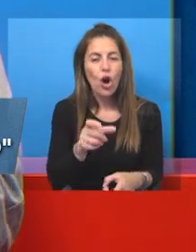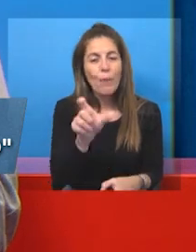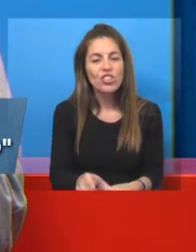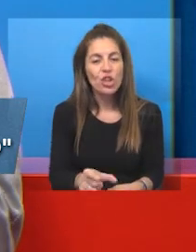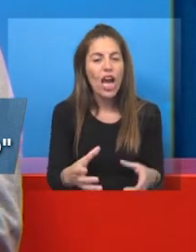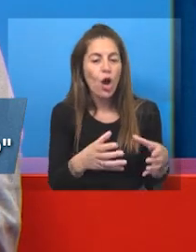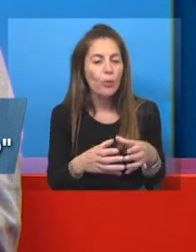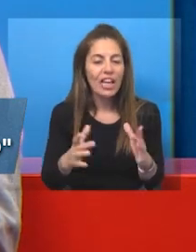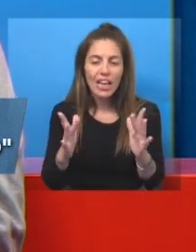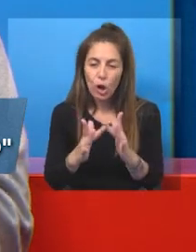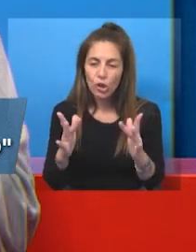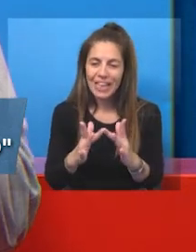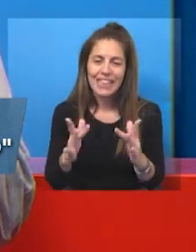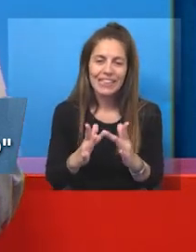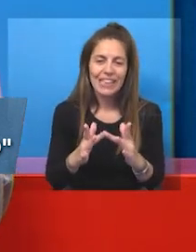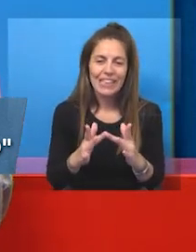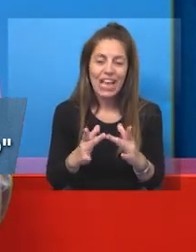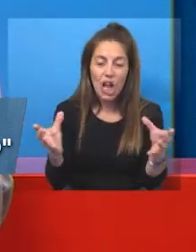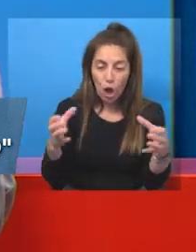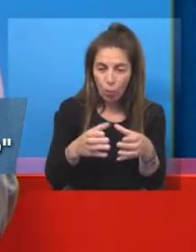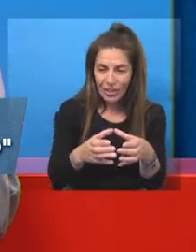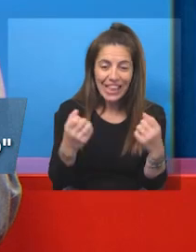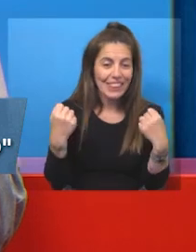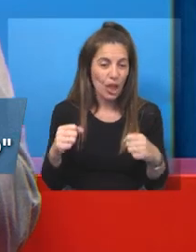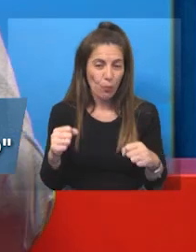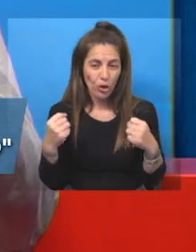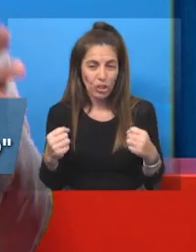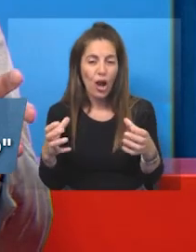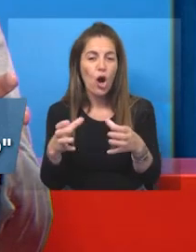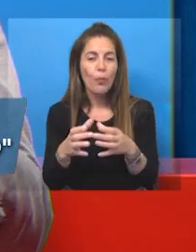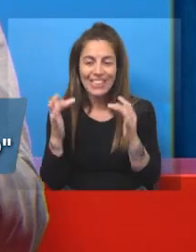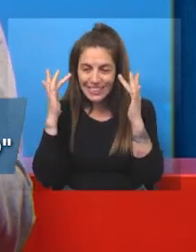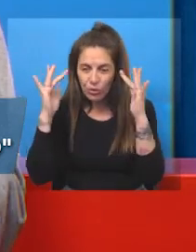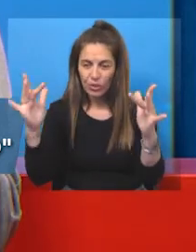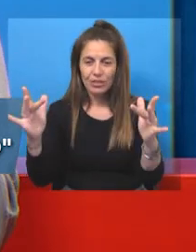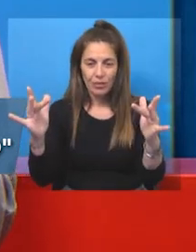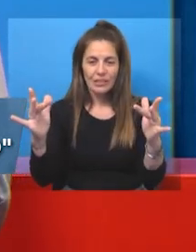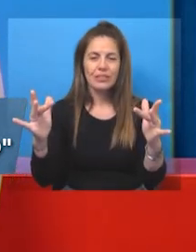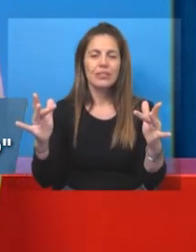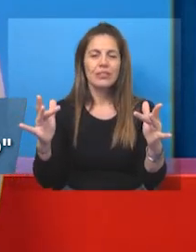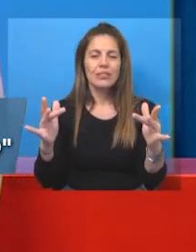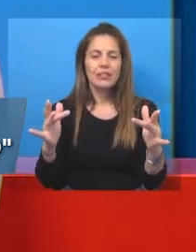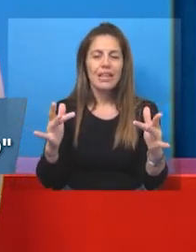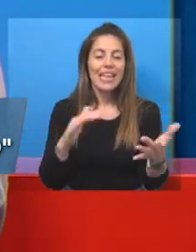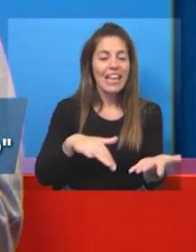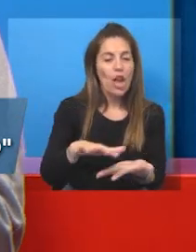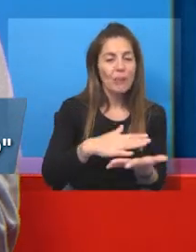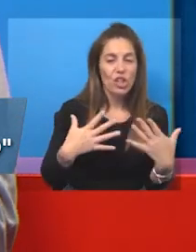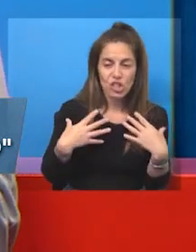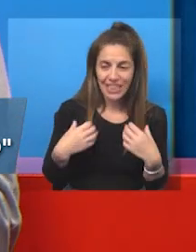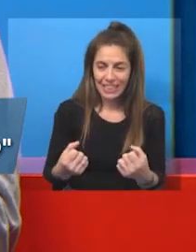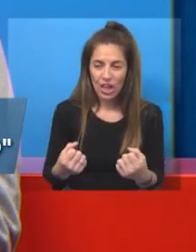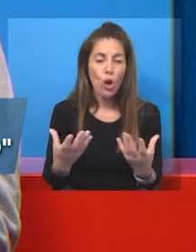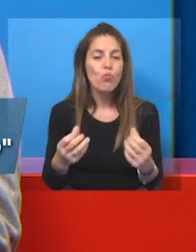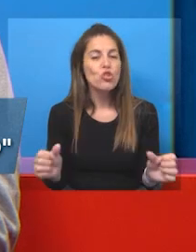sean los nexos entre las comunidades deportivas entre las comunidades educativas eh entre el ámbito sanitario hay